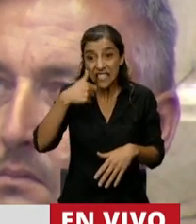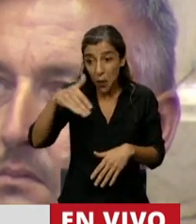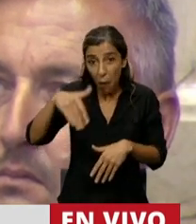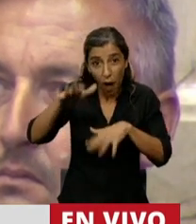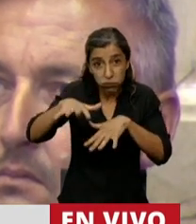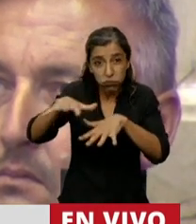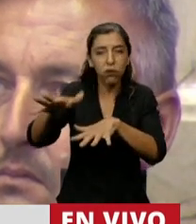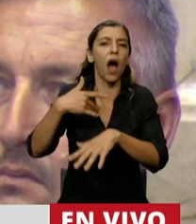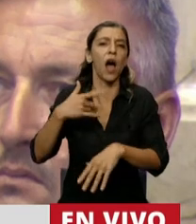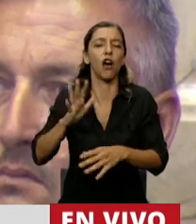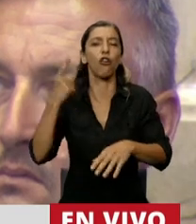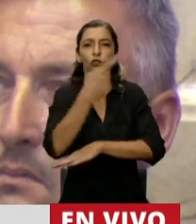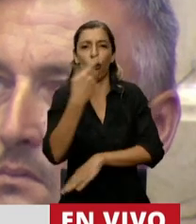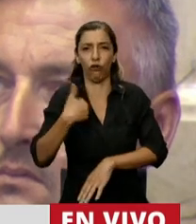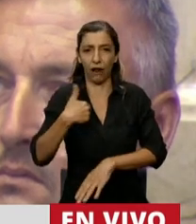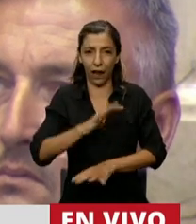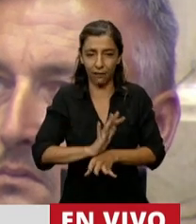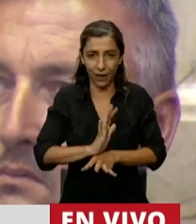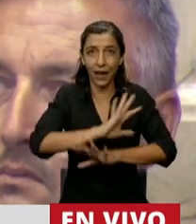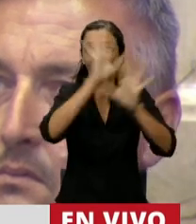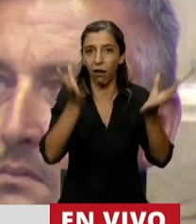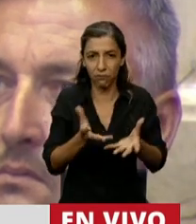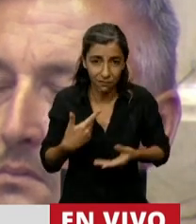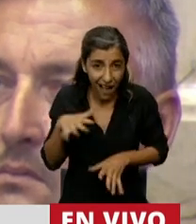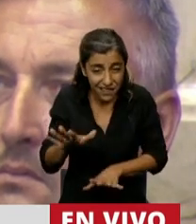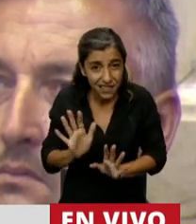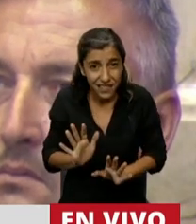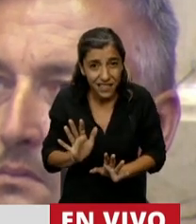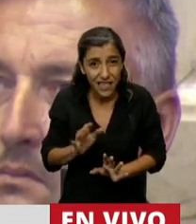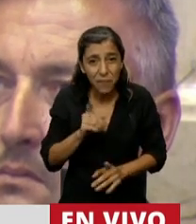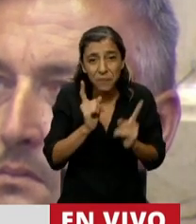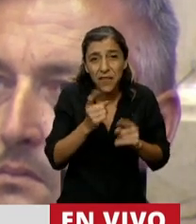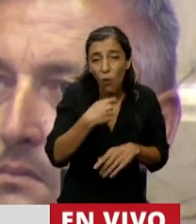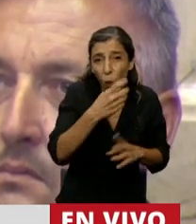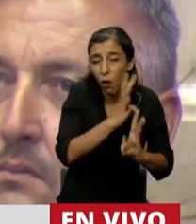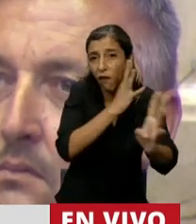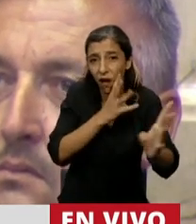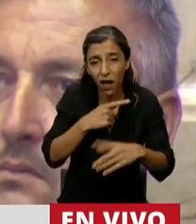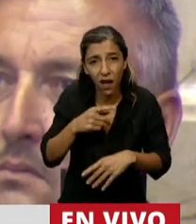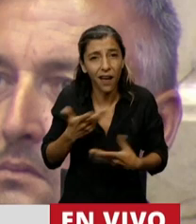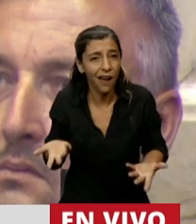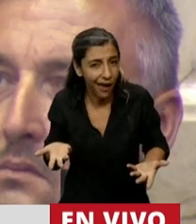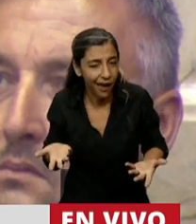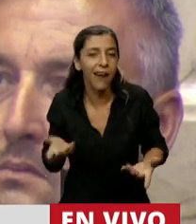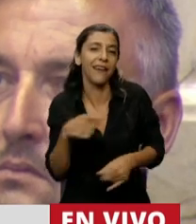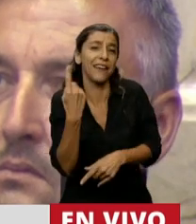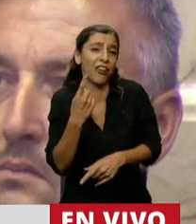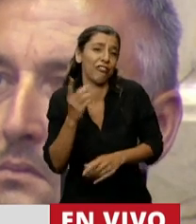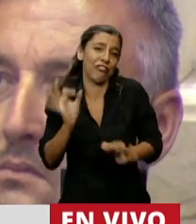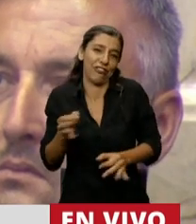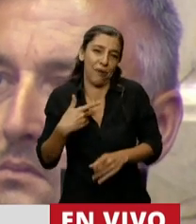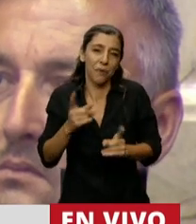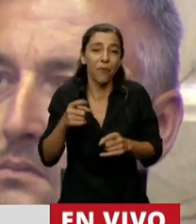más todavía. Los quieren hacer vacunar con una vacuna que en el mundo ya se sabe no brinda ninguna seguridad,